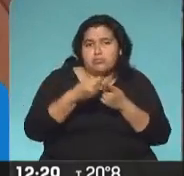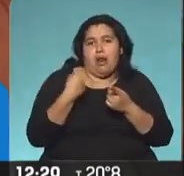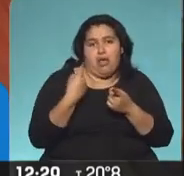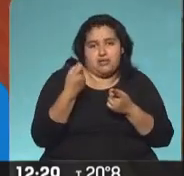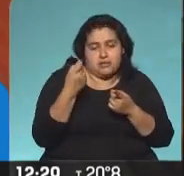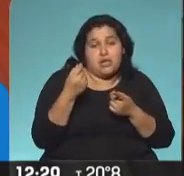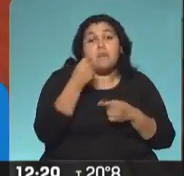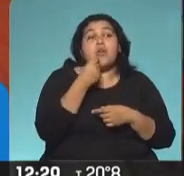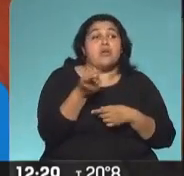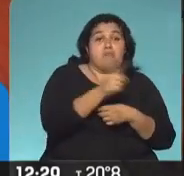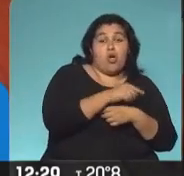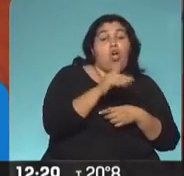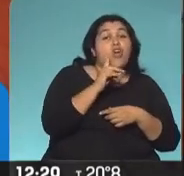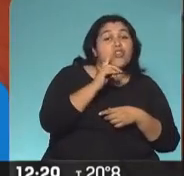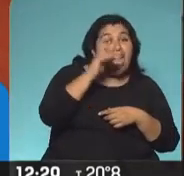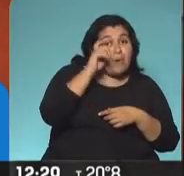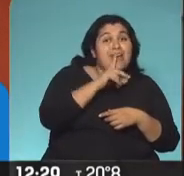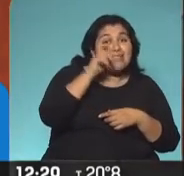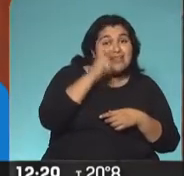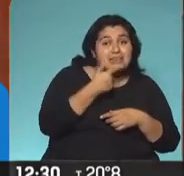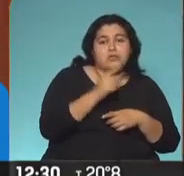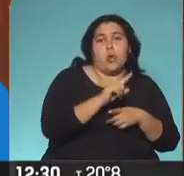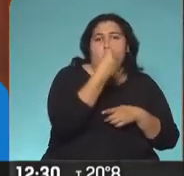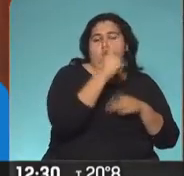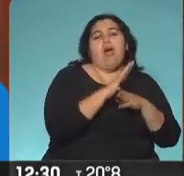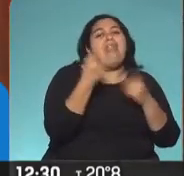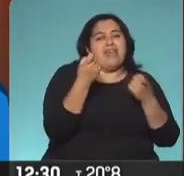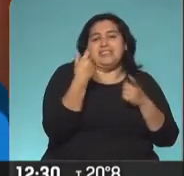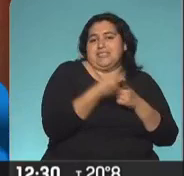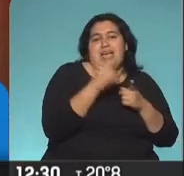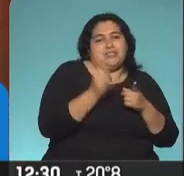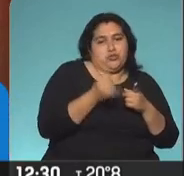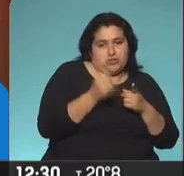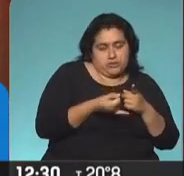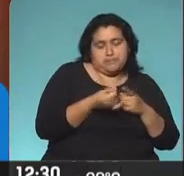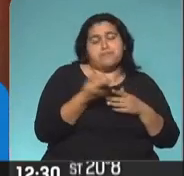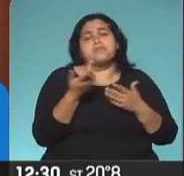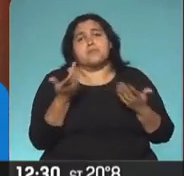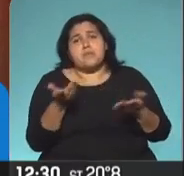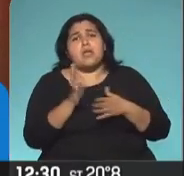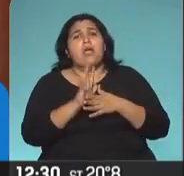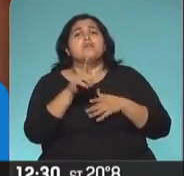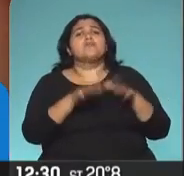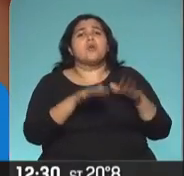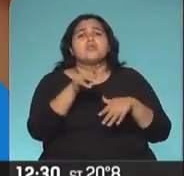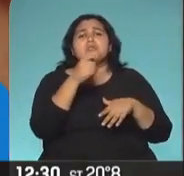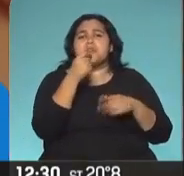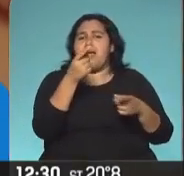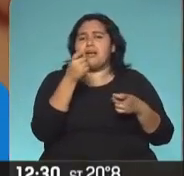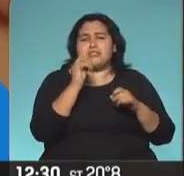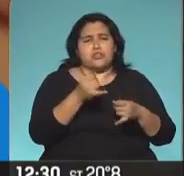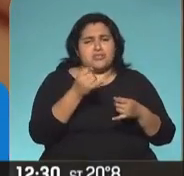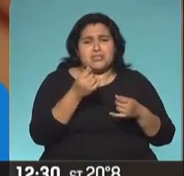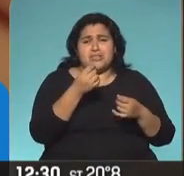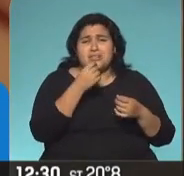diabetes tipo 1 necesitan insulina desde el diagnóstico y con respecto a los temores y a las cosas que hay que evitar son las complicaciones